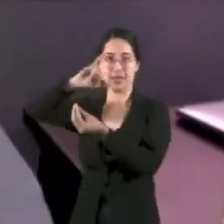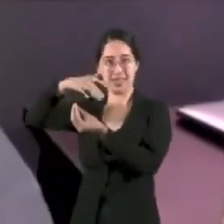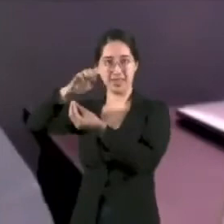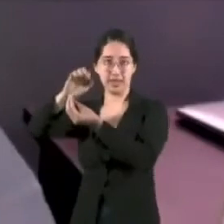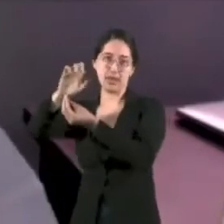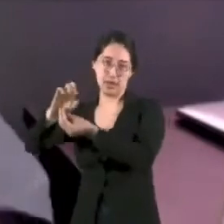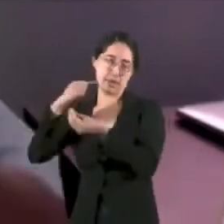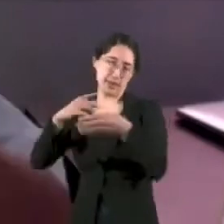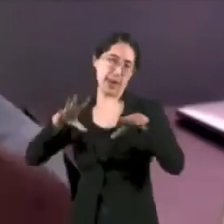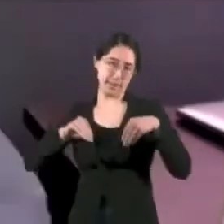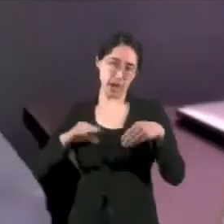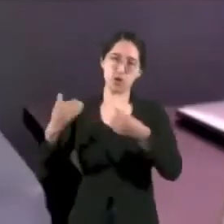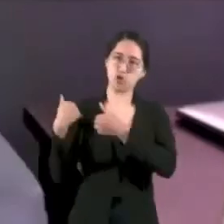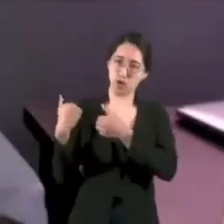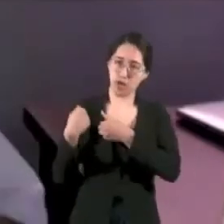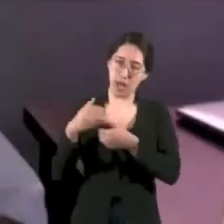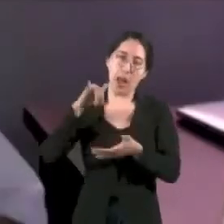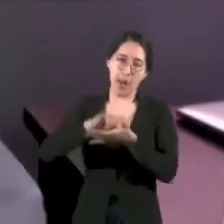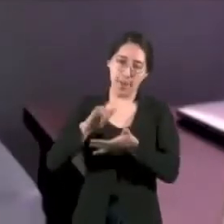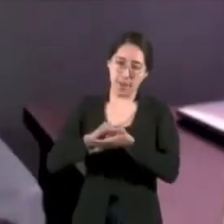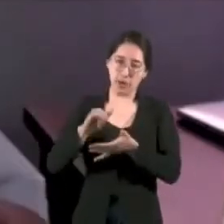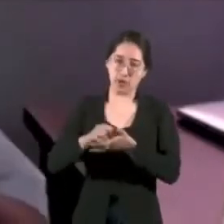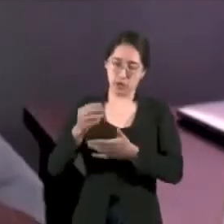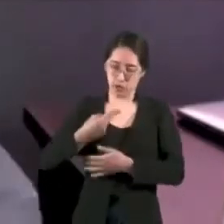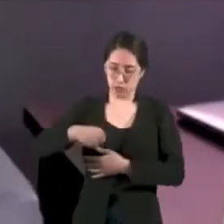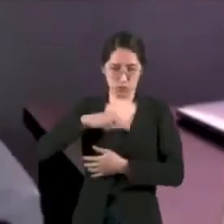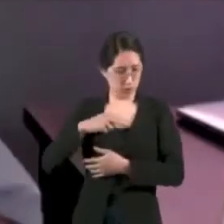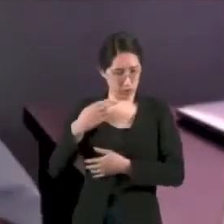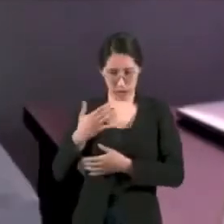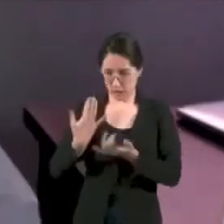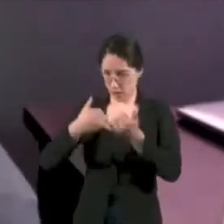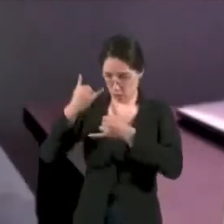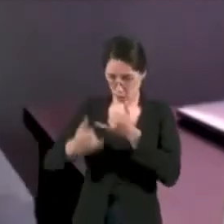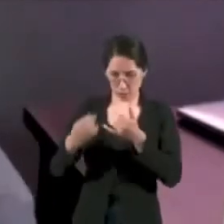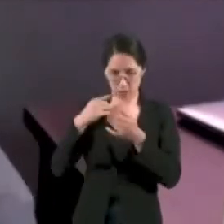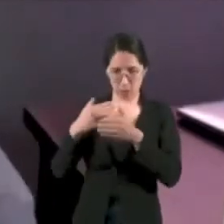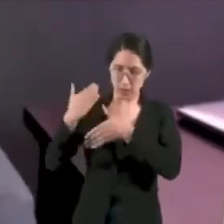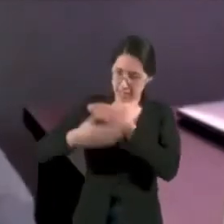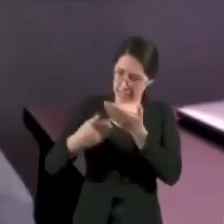De todas maneras, nosotros dijimos, asumimos como la última dirección